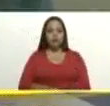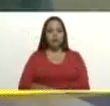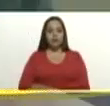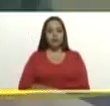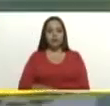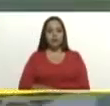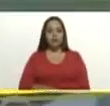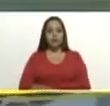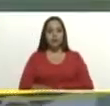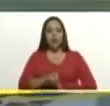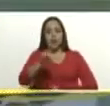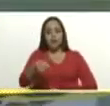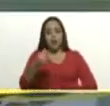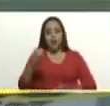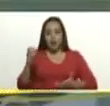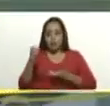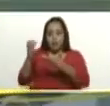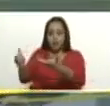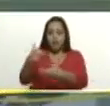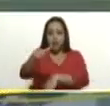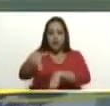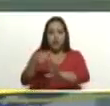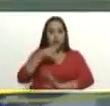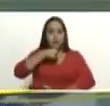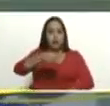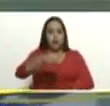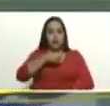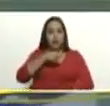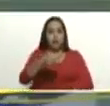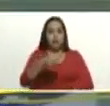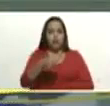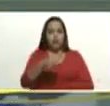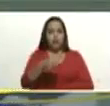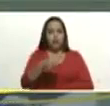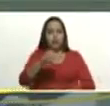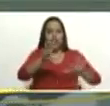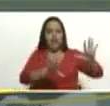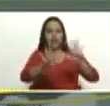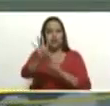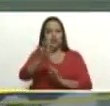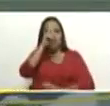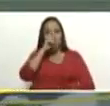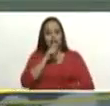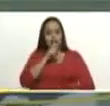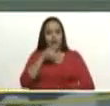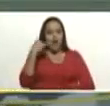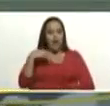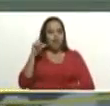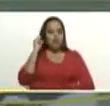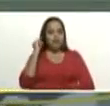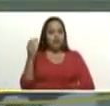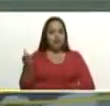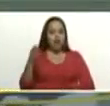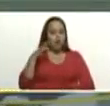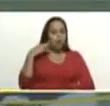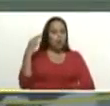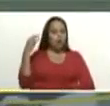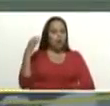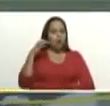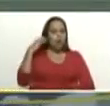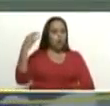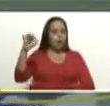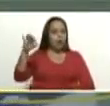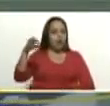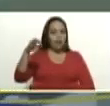27 años. Y también tenemos un Premio Nacional de Periodismo de 14 años. Allá está, de Guarena, joven.